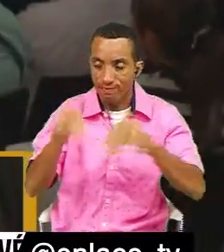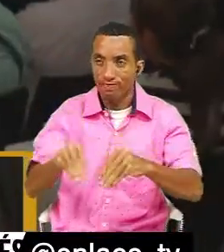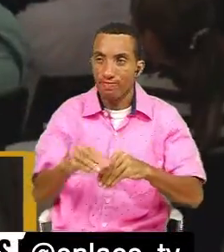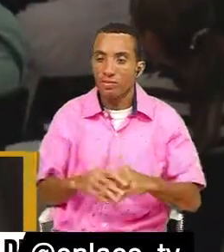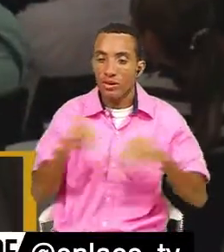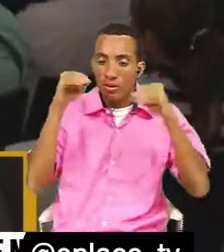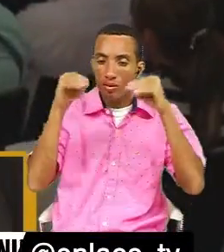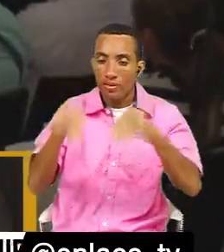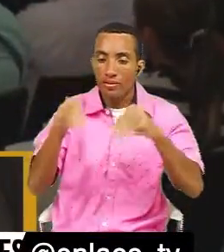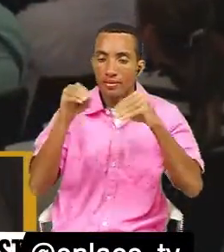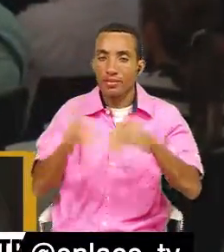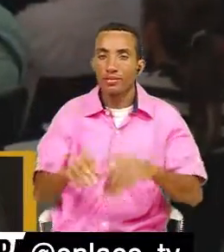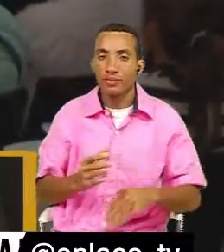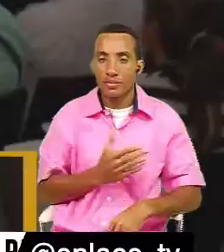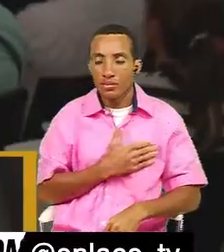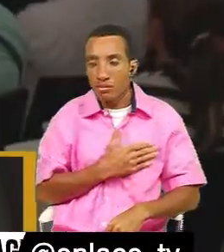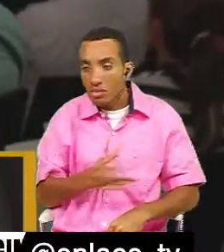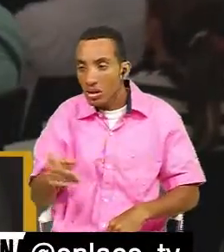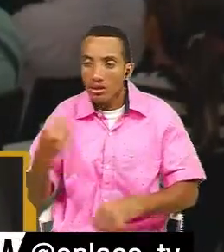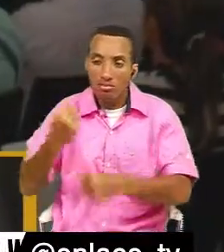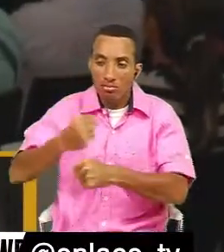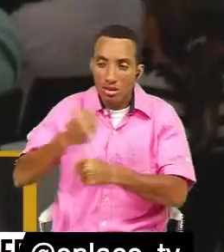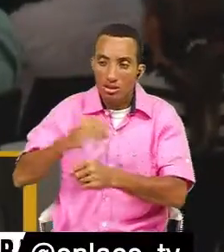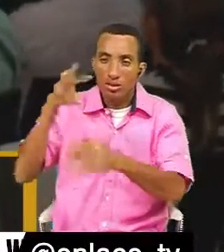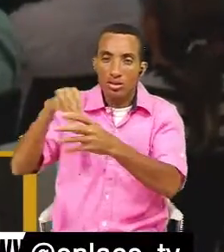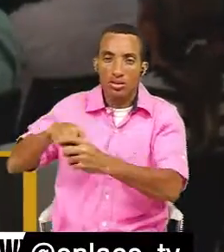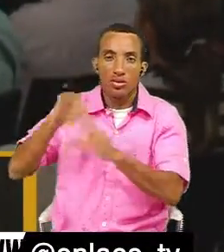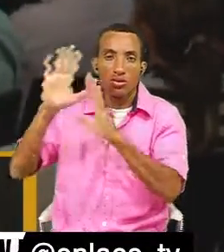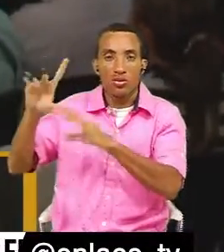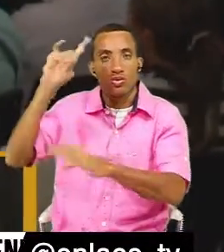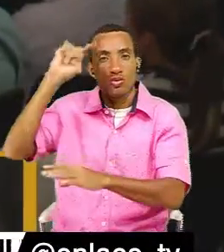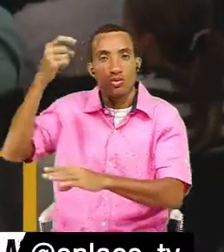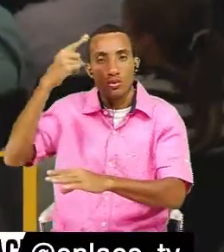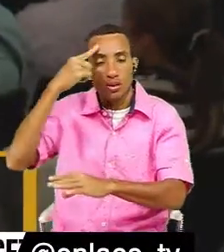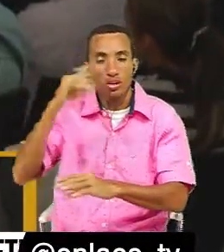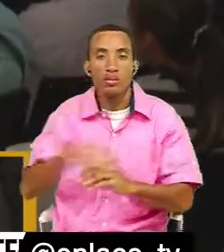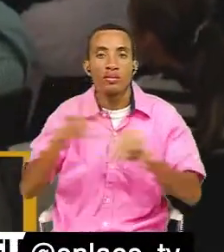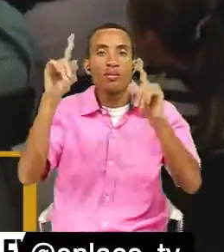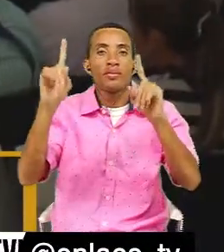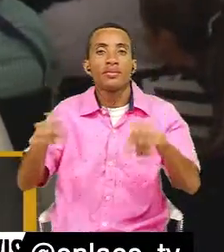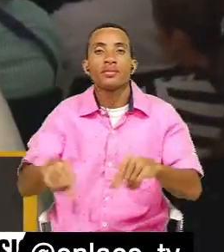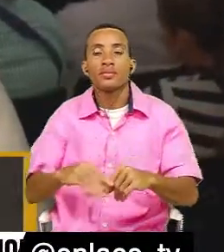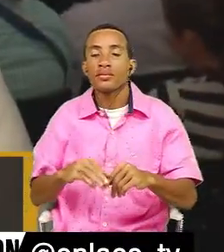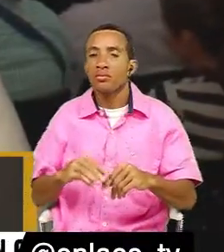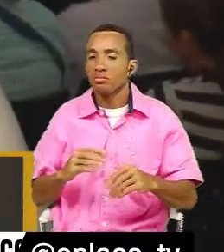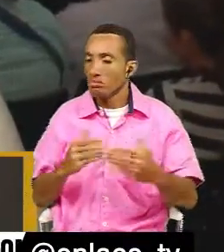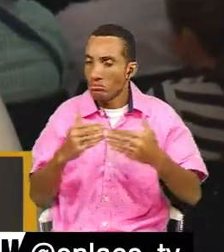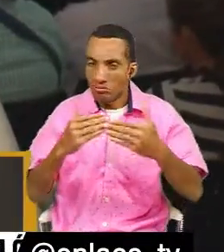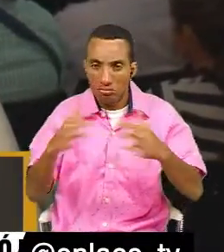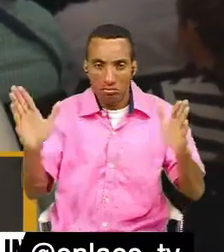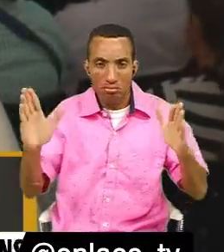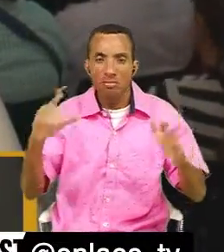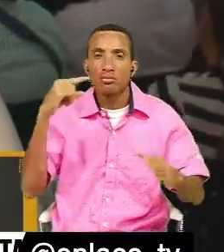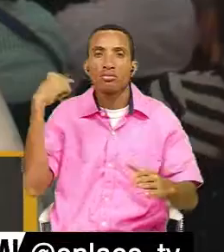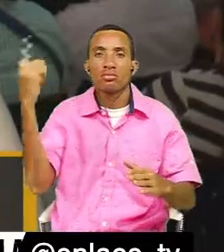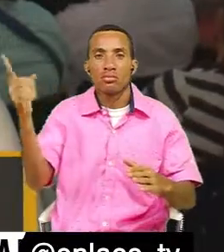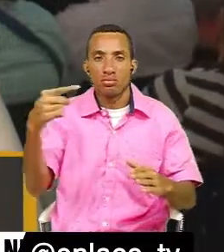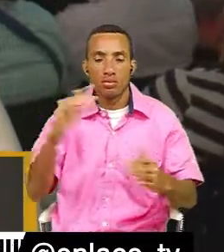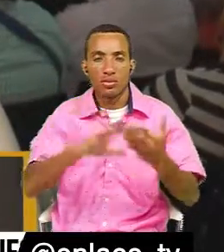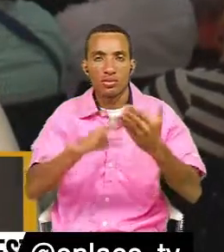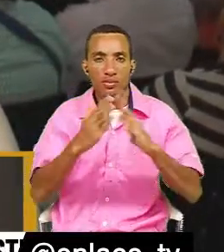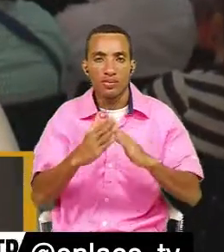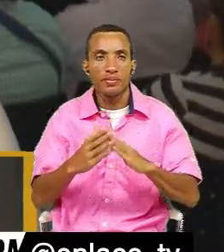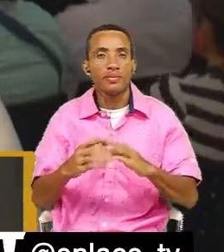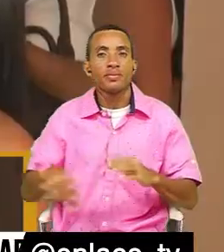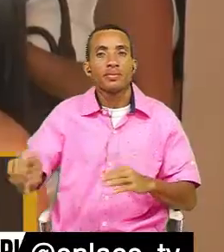formar al servidor público, para formar comunidades, porque también está abierto para la comunidad en general, pero en especial también para las